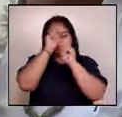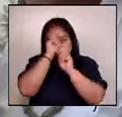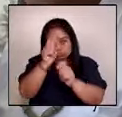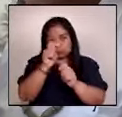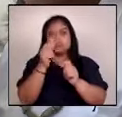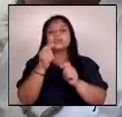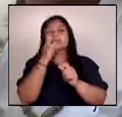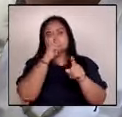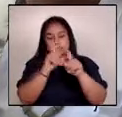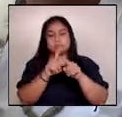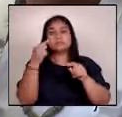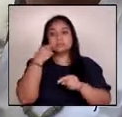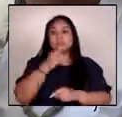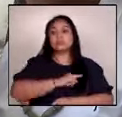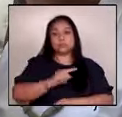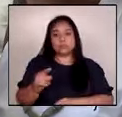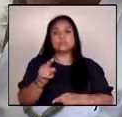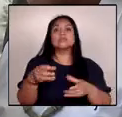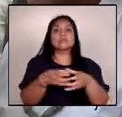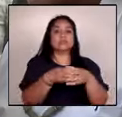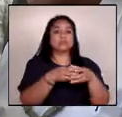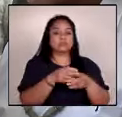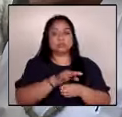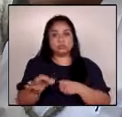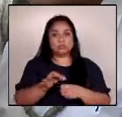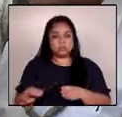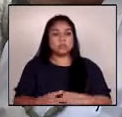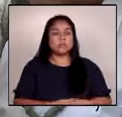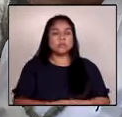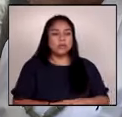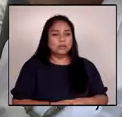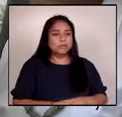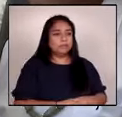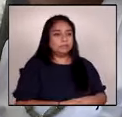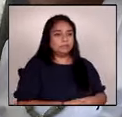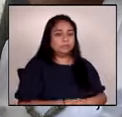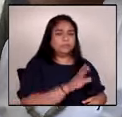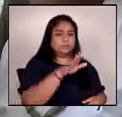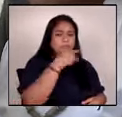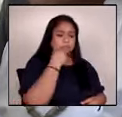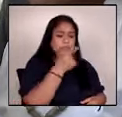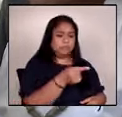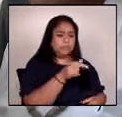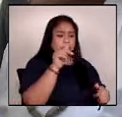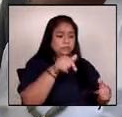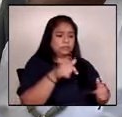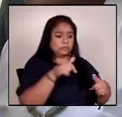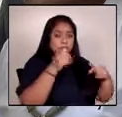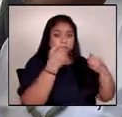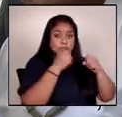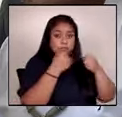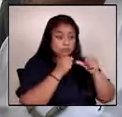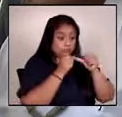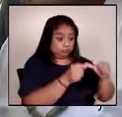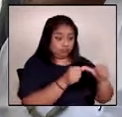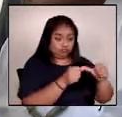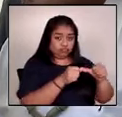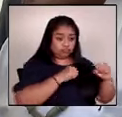popular. ¿El departamento de Quiché sigue en su desarrollo, señor presidente, en cuanto a situaciones